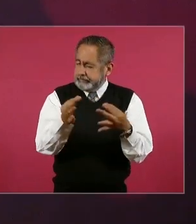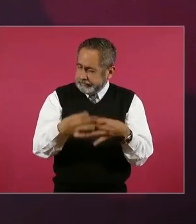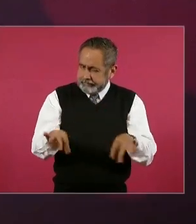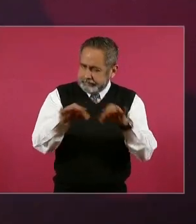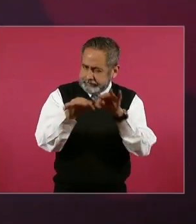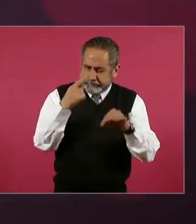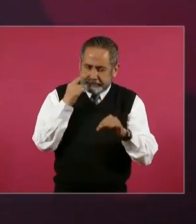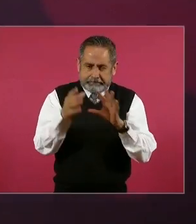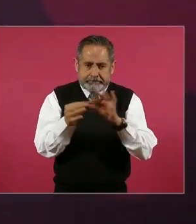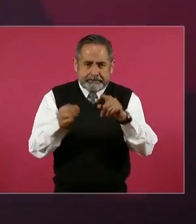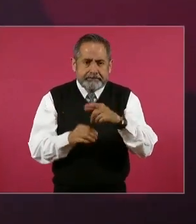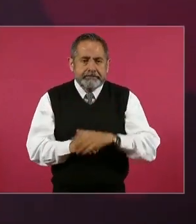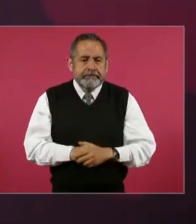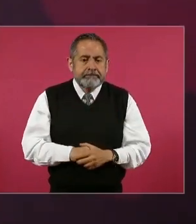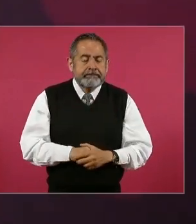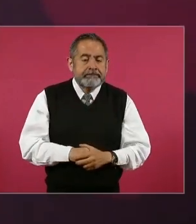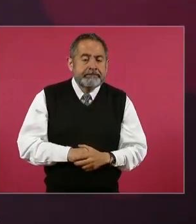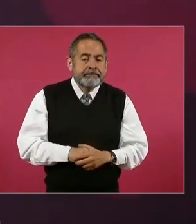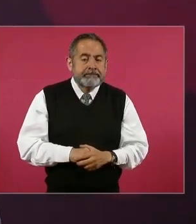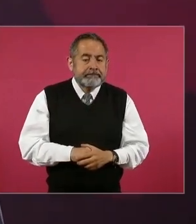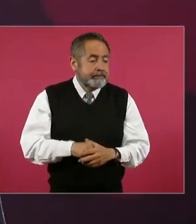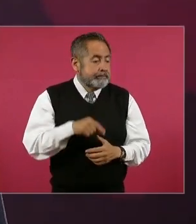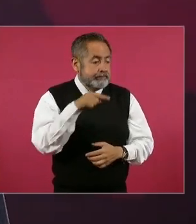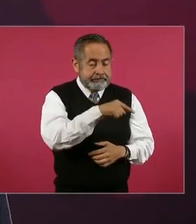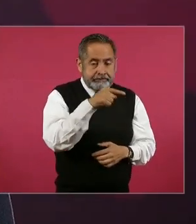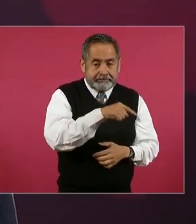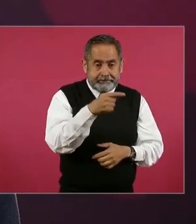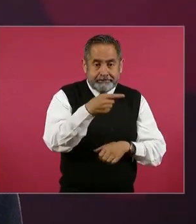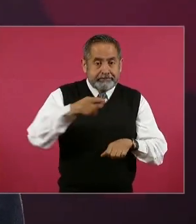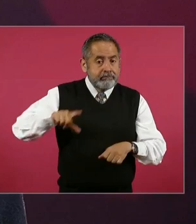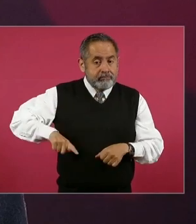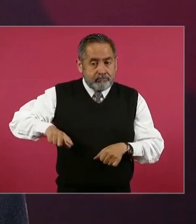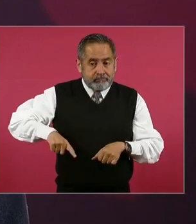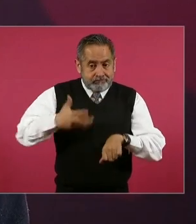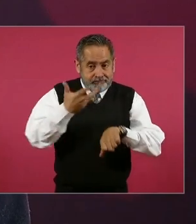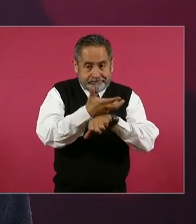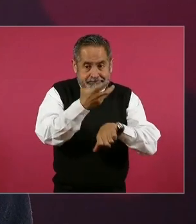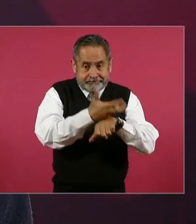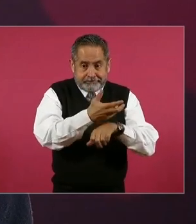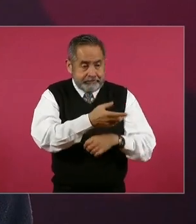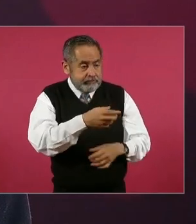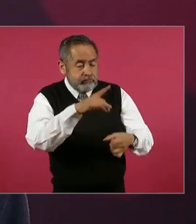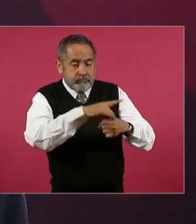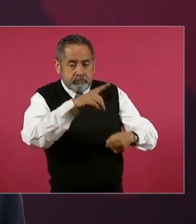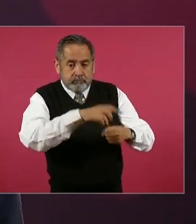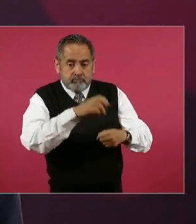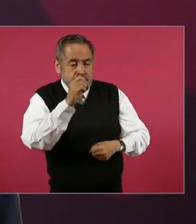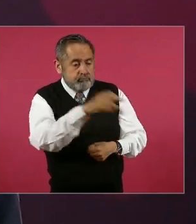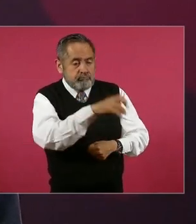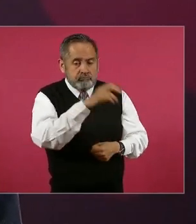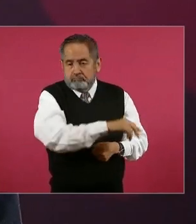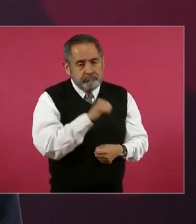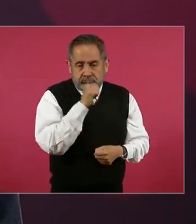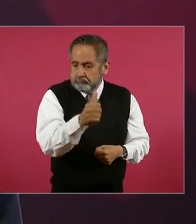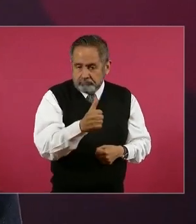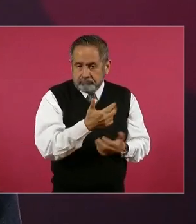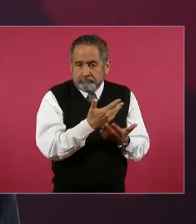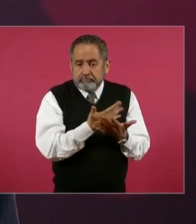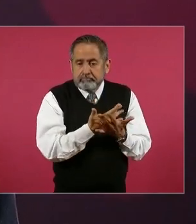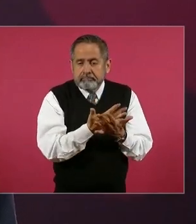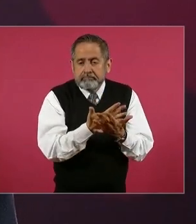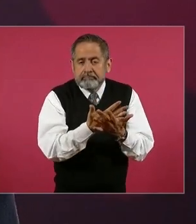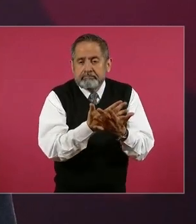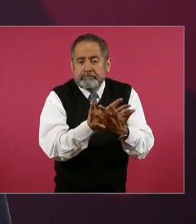importante la subvención del gobierno norteamericano